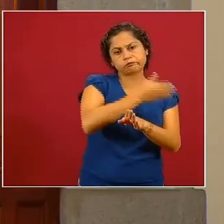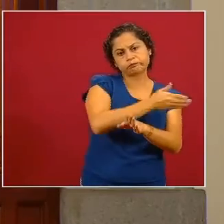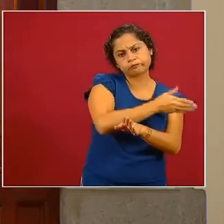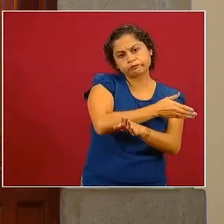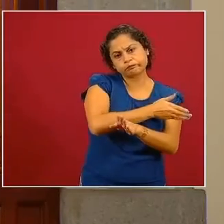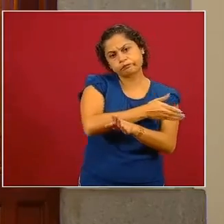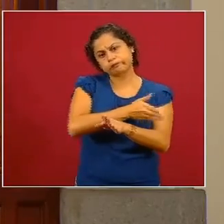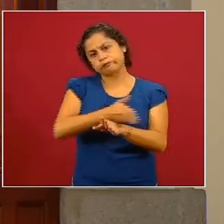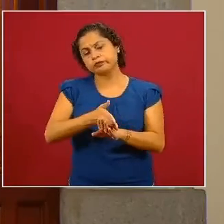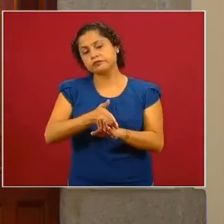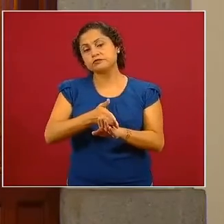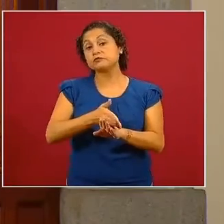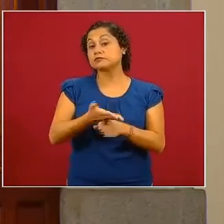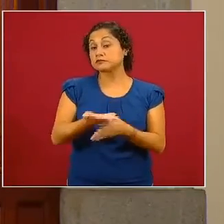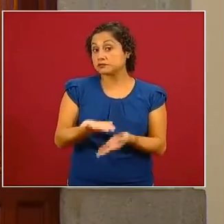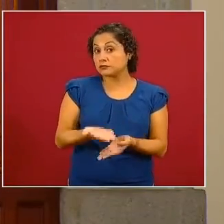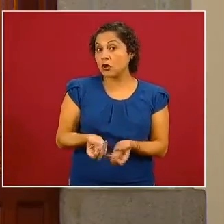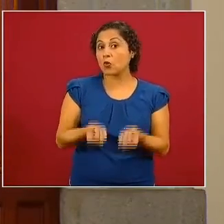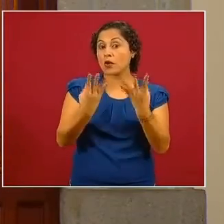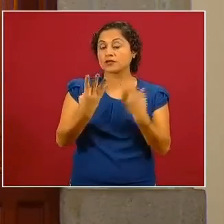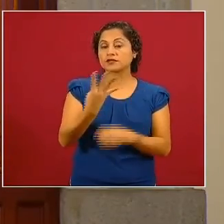y sabemos que